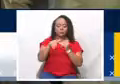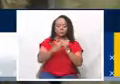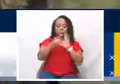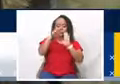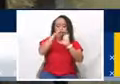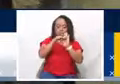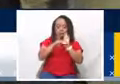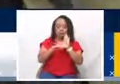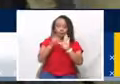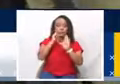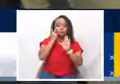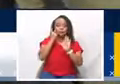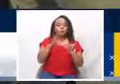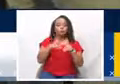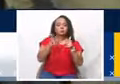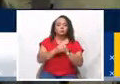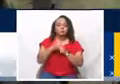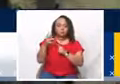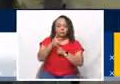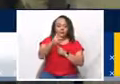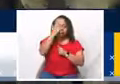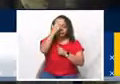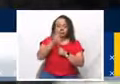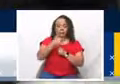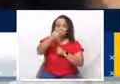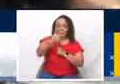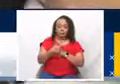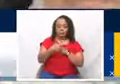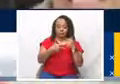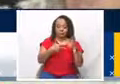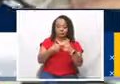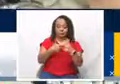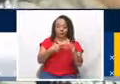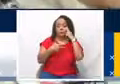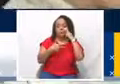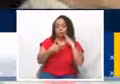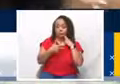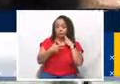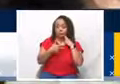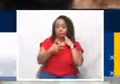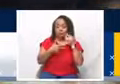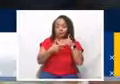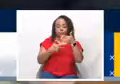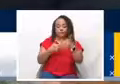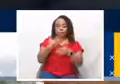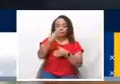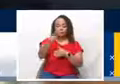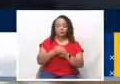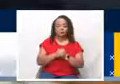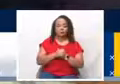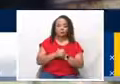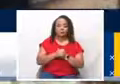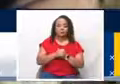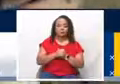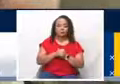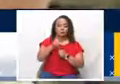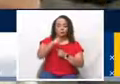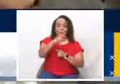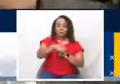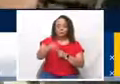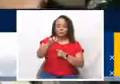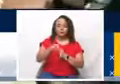protocolo para ver cómo se van a trasladar, porque el carro negro que está al frente de la salida es el que